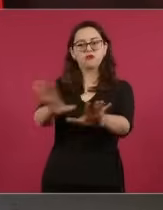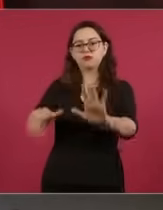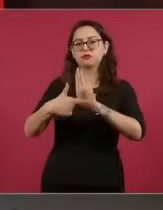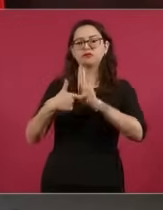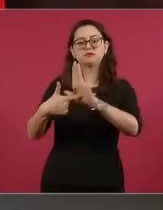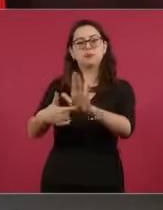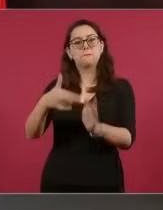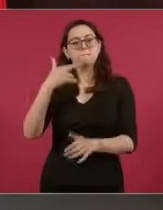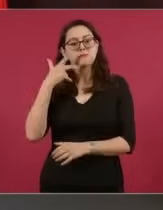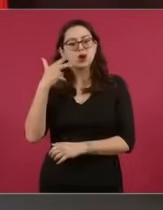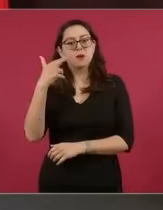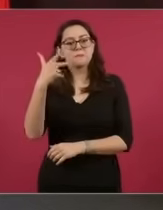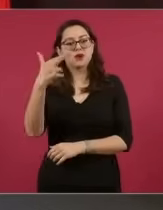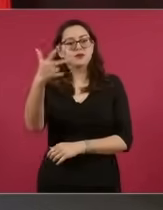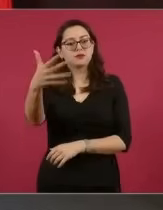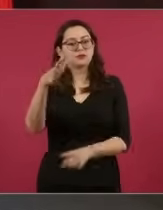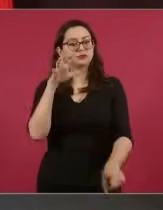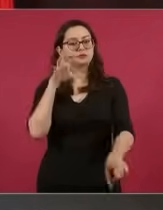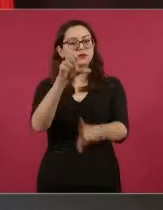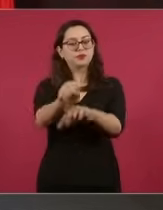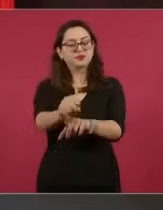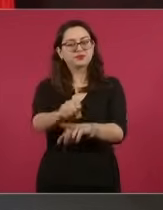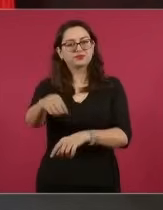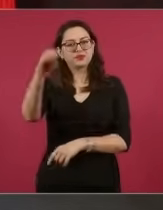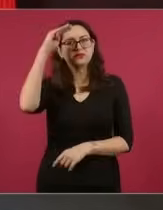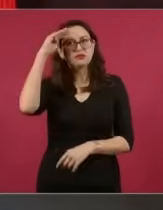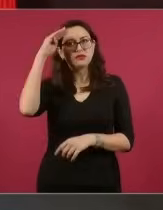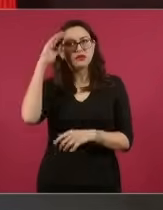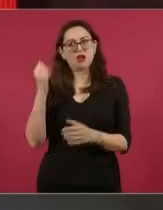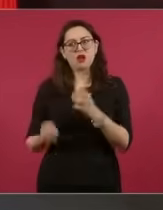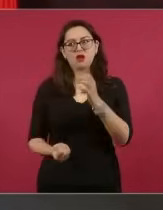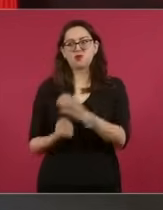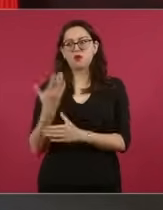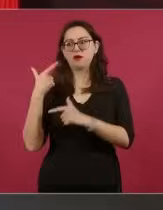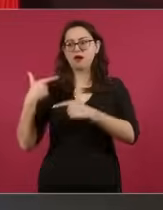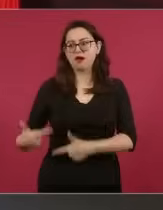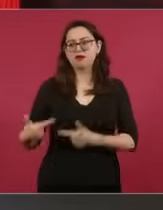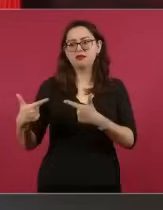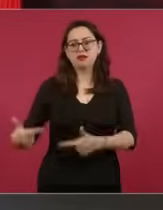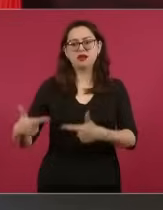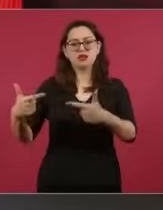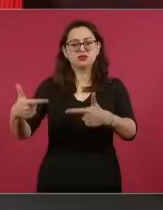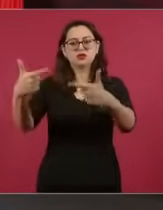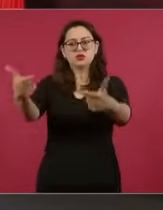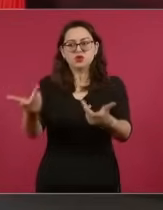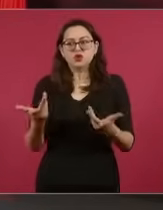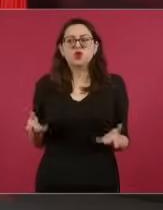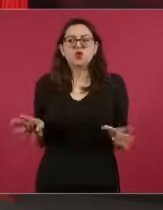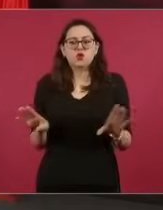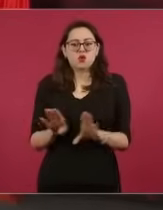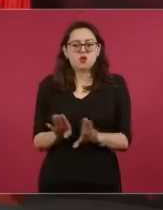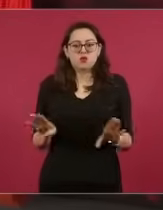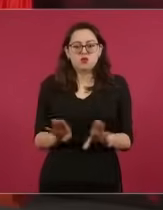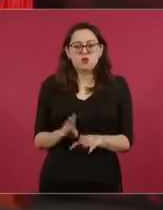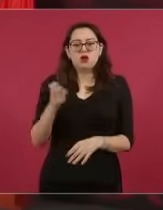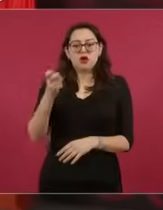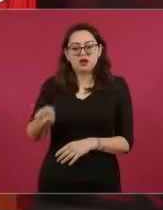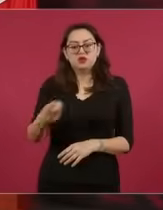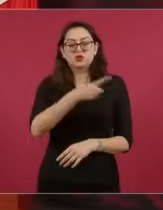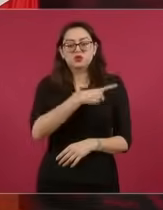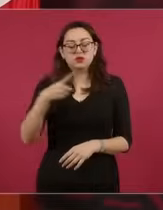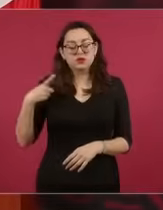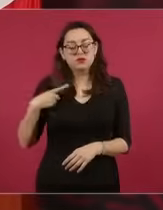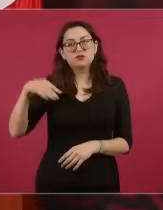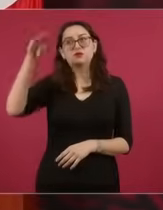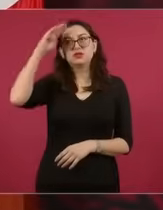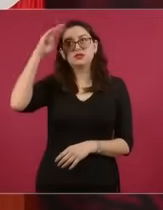Pensar siempre en los que vienen detrás de nosotros, las nuevas generaciones. Por eso mi